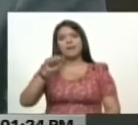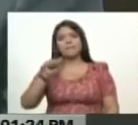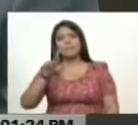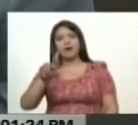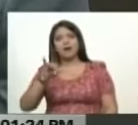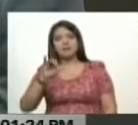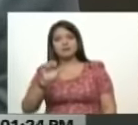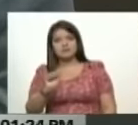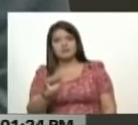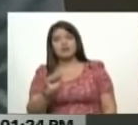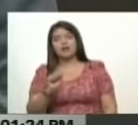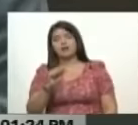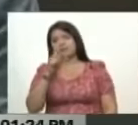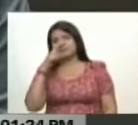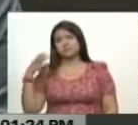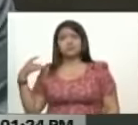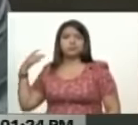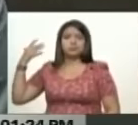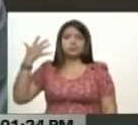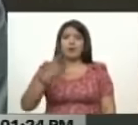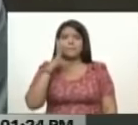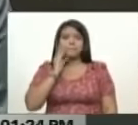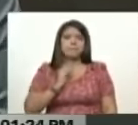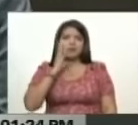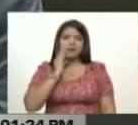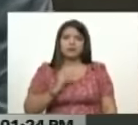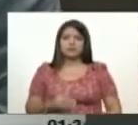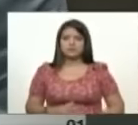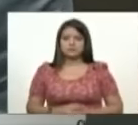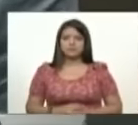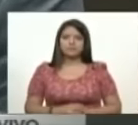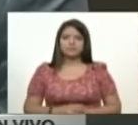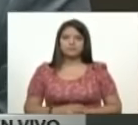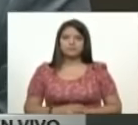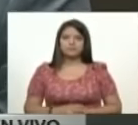y con una gran trayectoria,